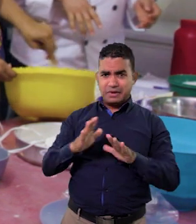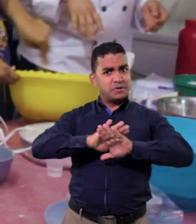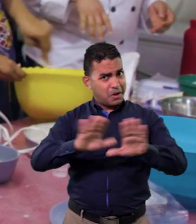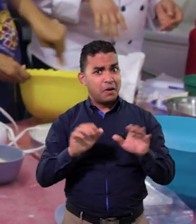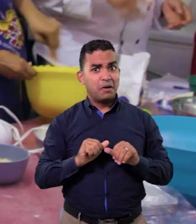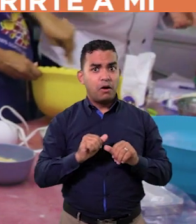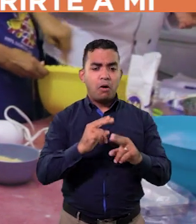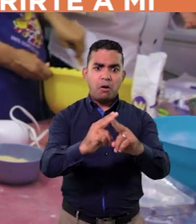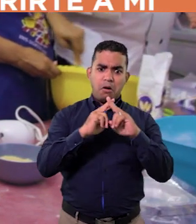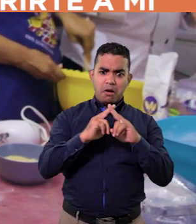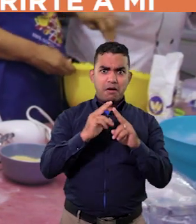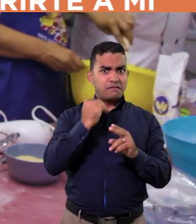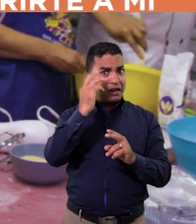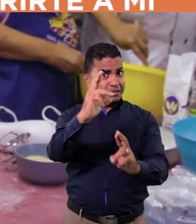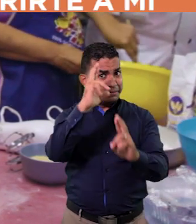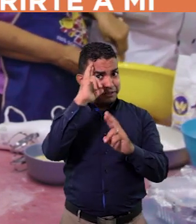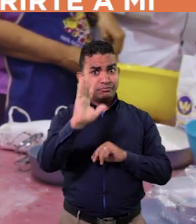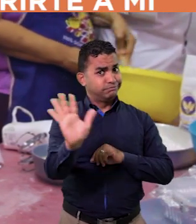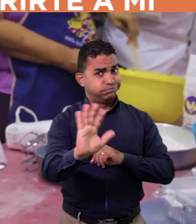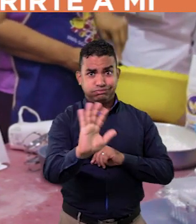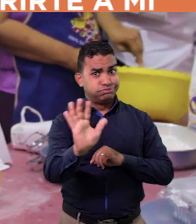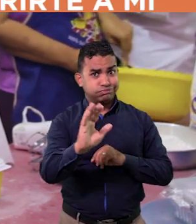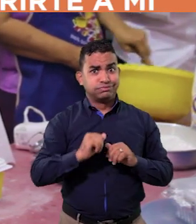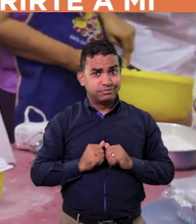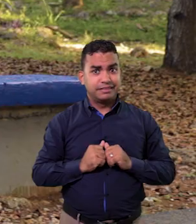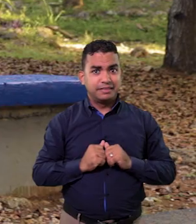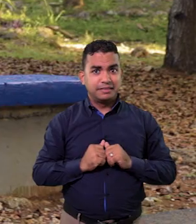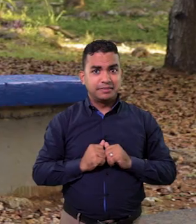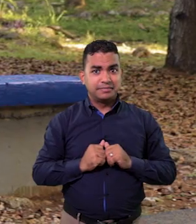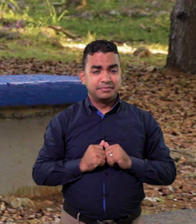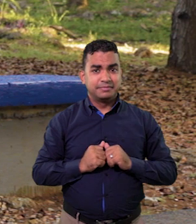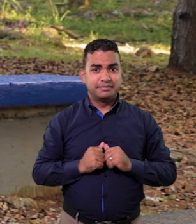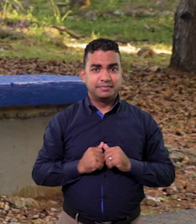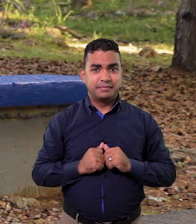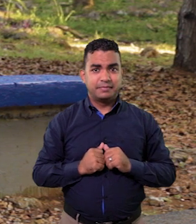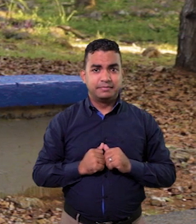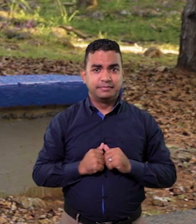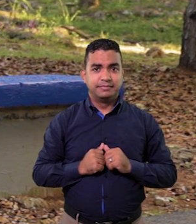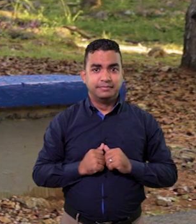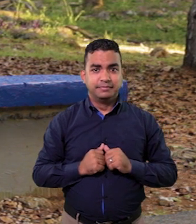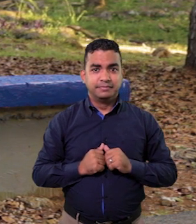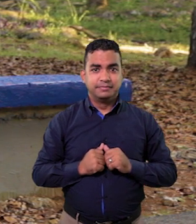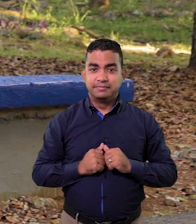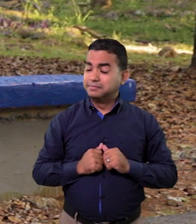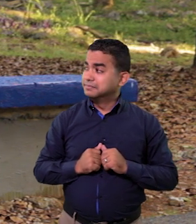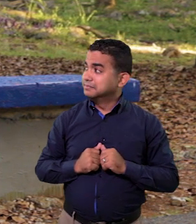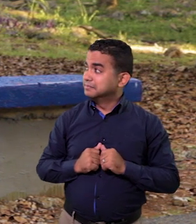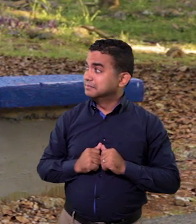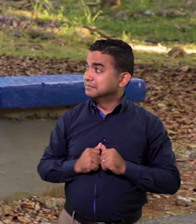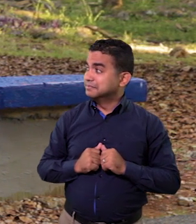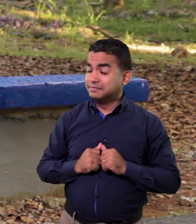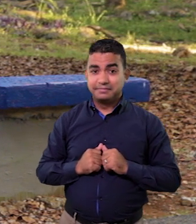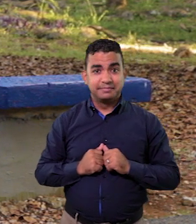mi discapacidad, ni uses palabras irrespetuosas para referirte a mí. Soy una mujer, soy una